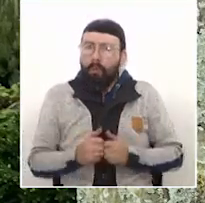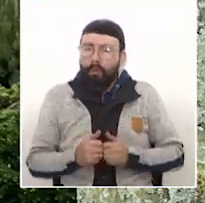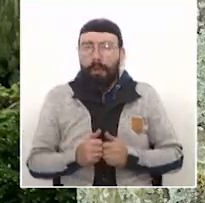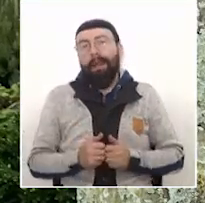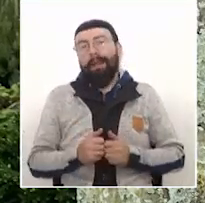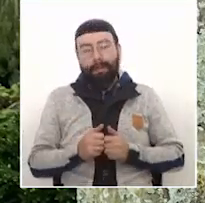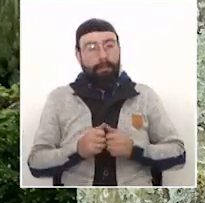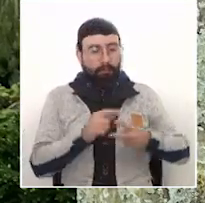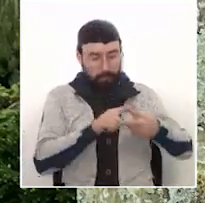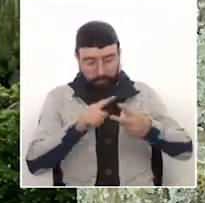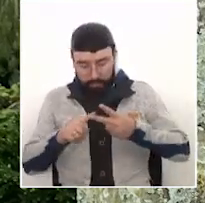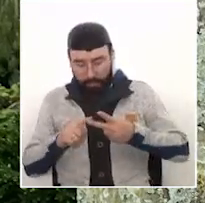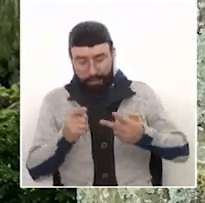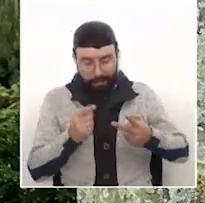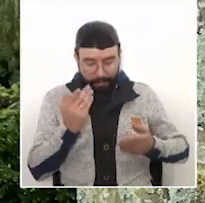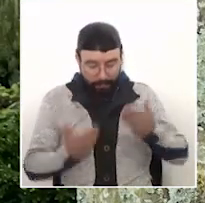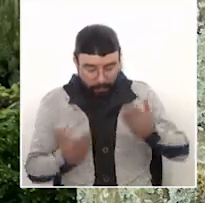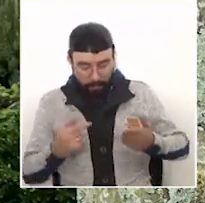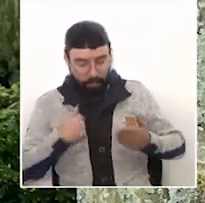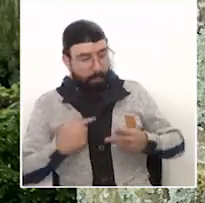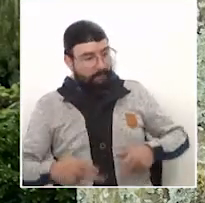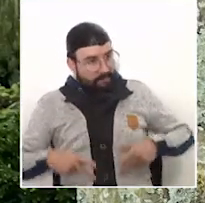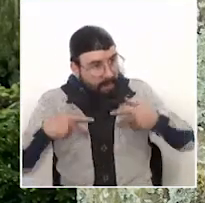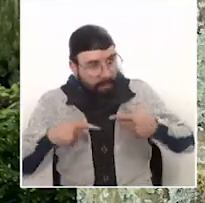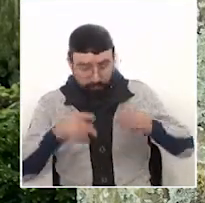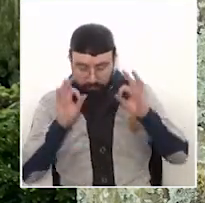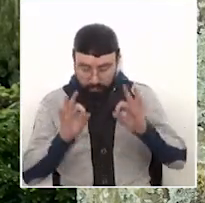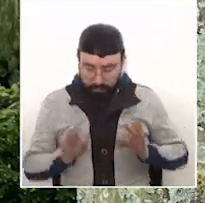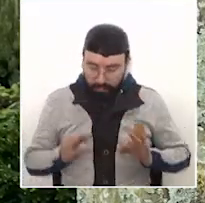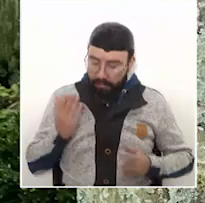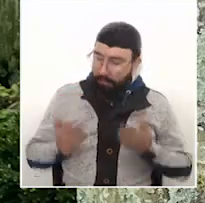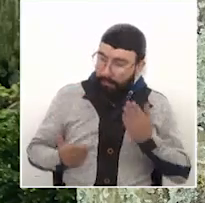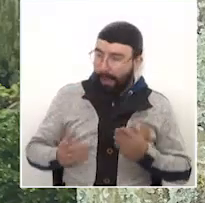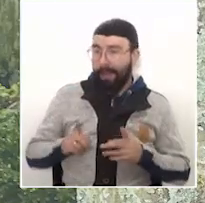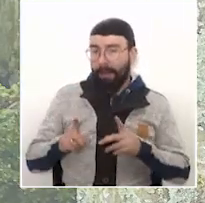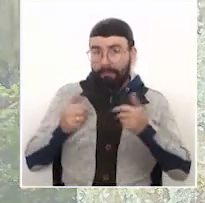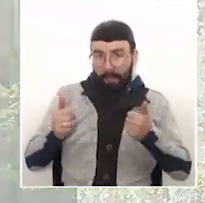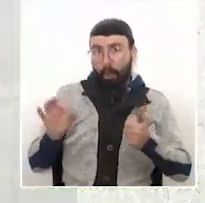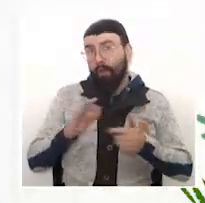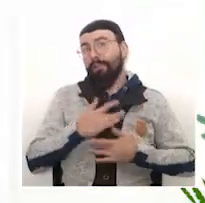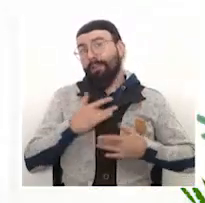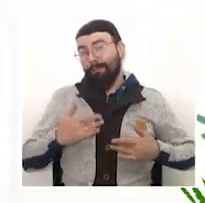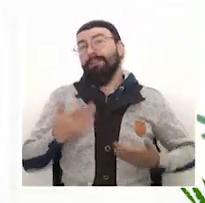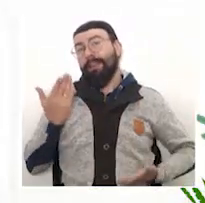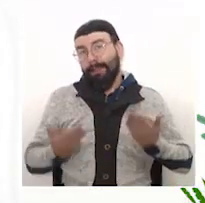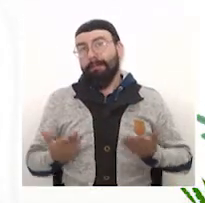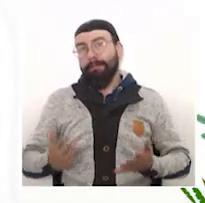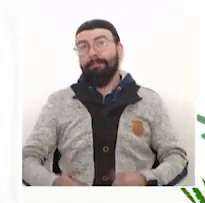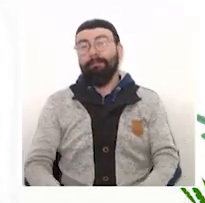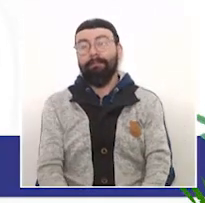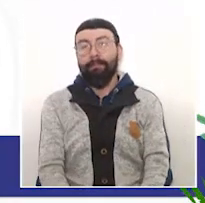de esos dos depende mi calidad de vida, mi bienestar y mi salud.